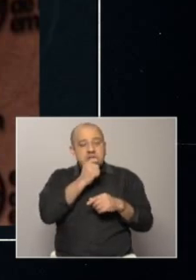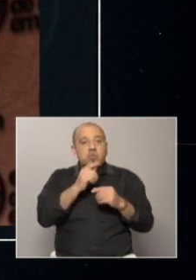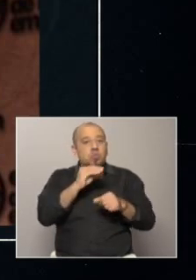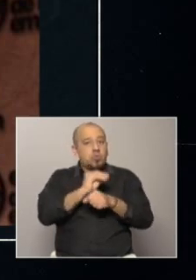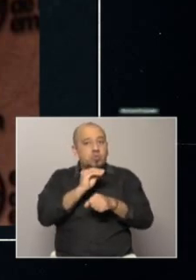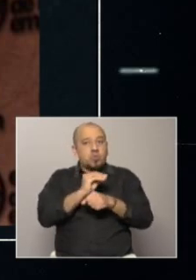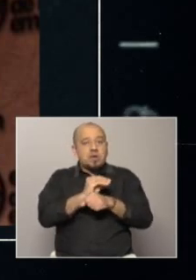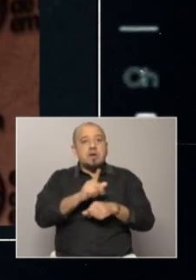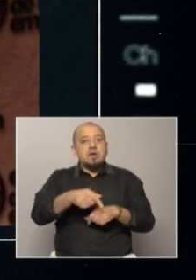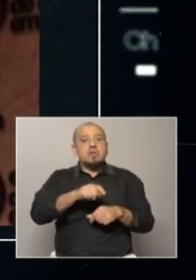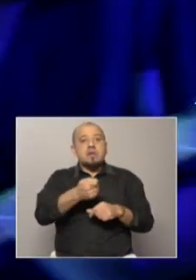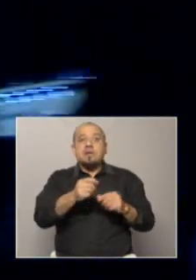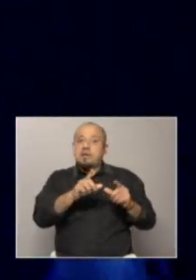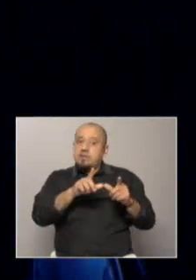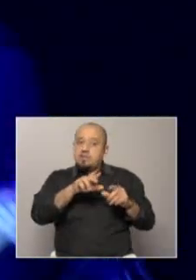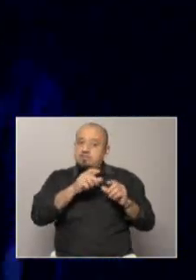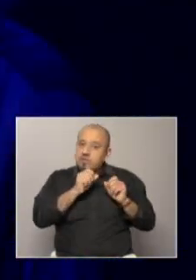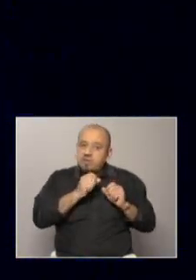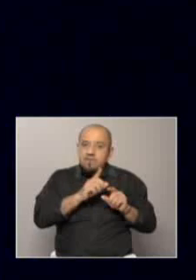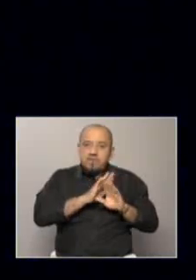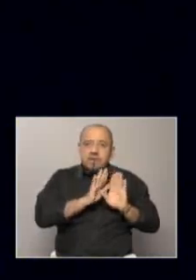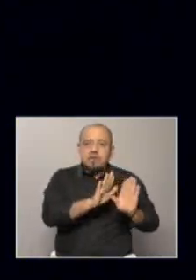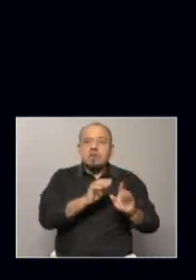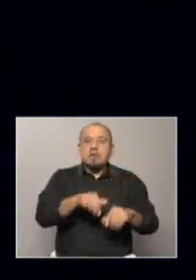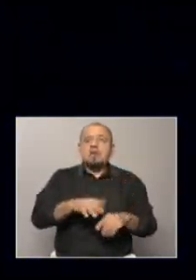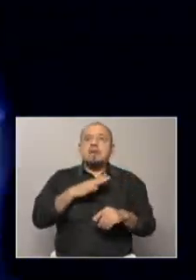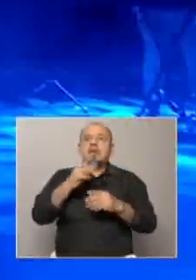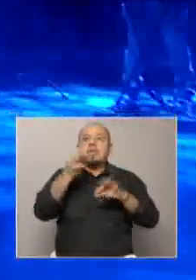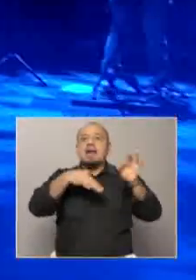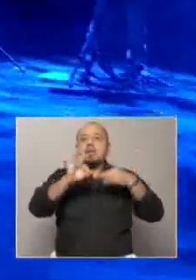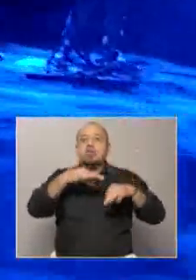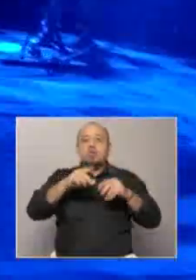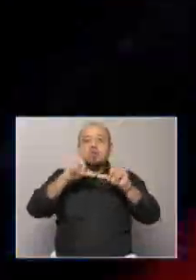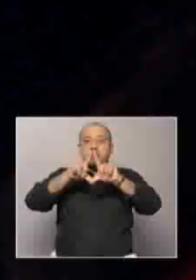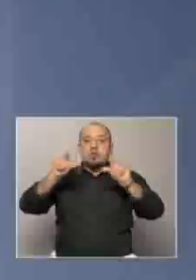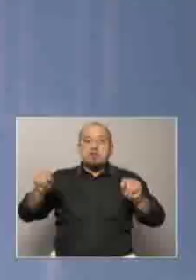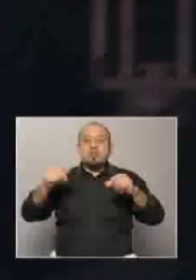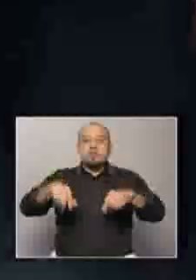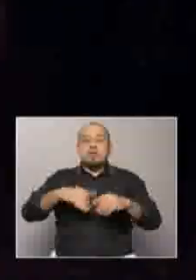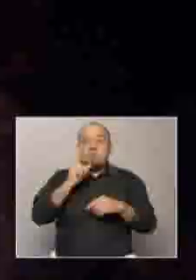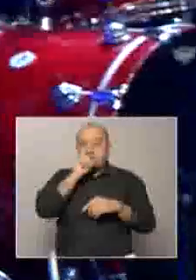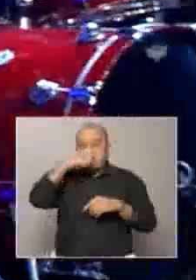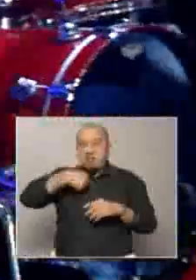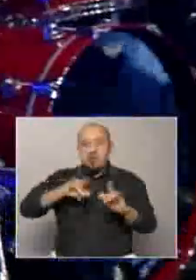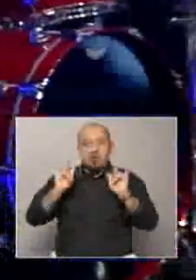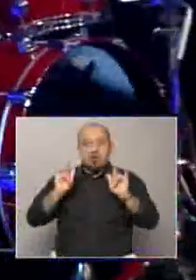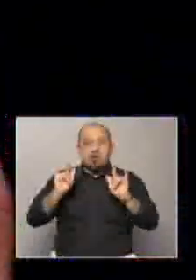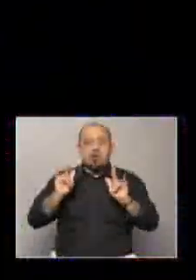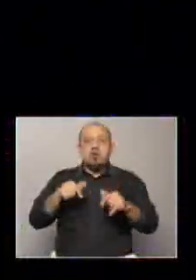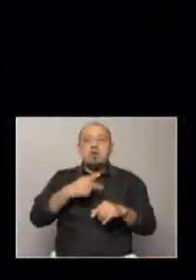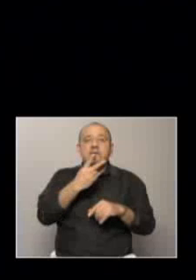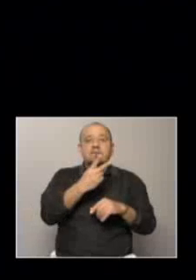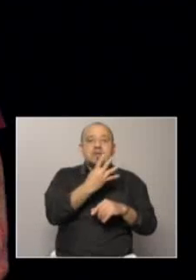en una pantalla cada vez más chica". Donde sí habrá mucho lugar será en el Teatro Solís, donde se llevará a cabo el Montevideo Rock 2020, los